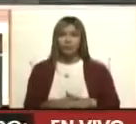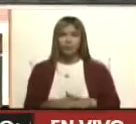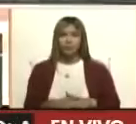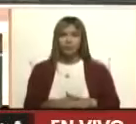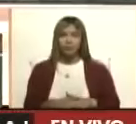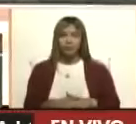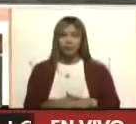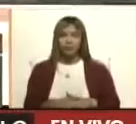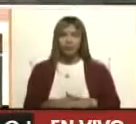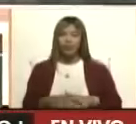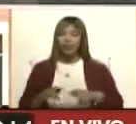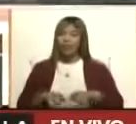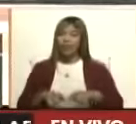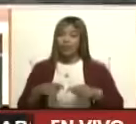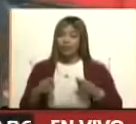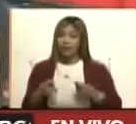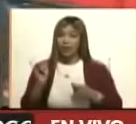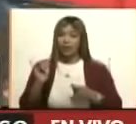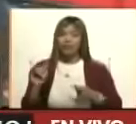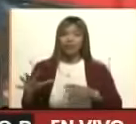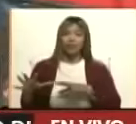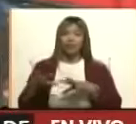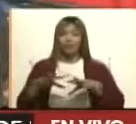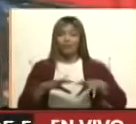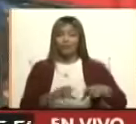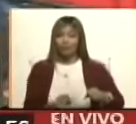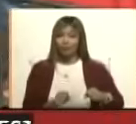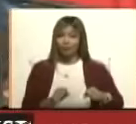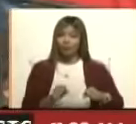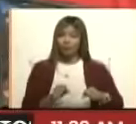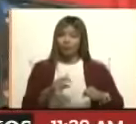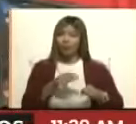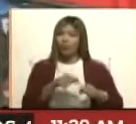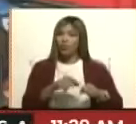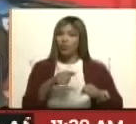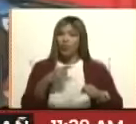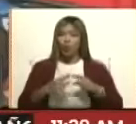literalmente no solo apropiarse de lo que le corresponde a Venezuela,